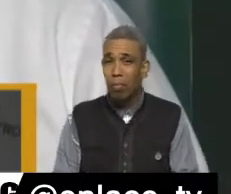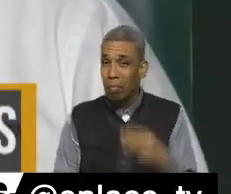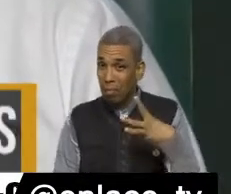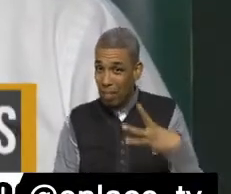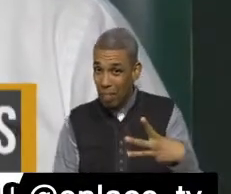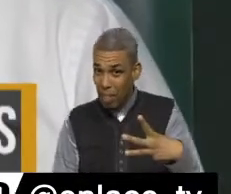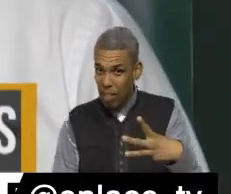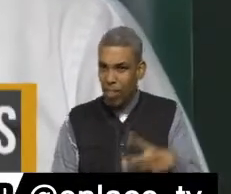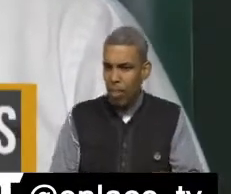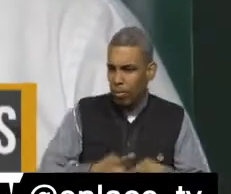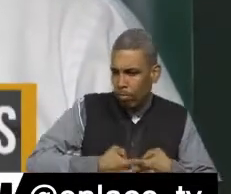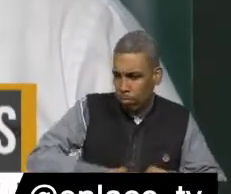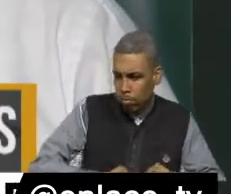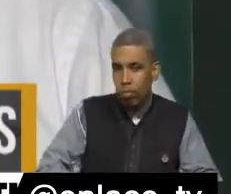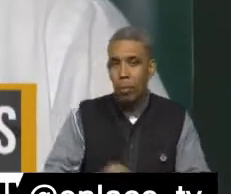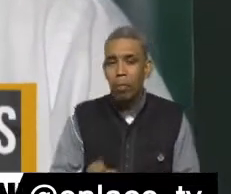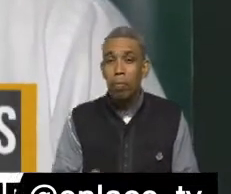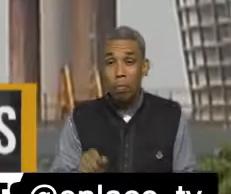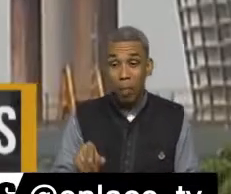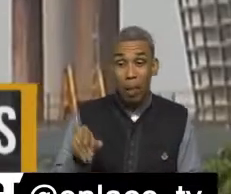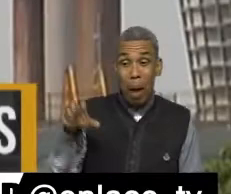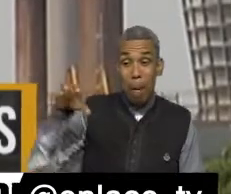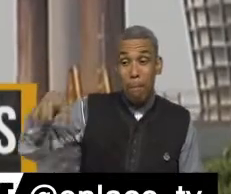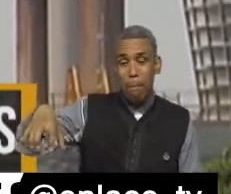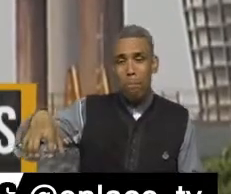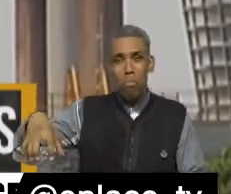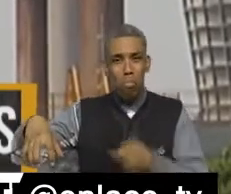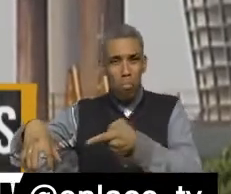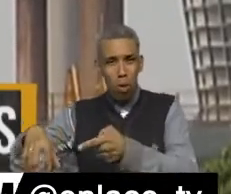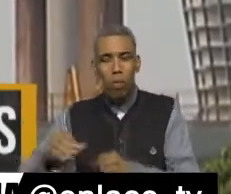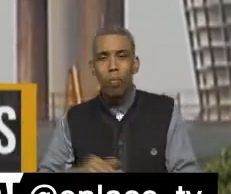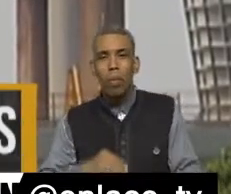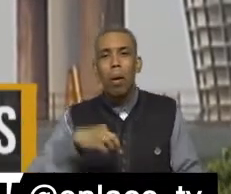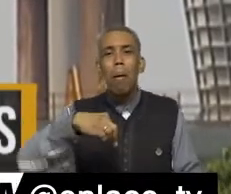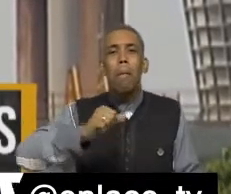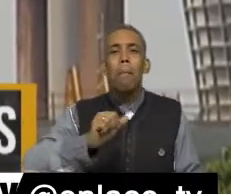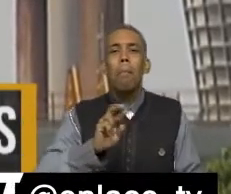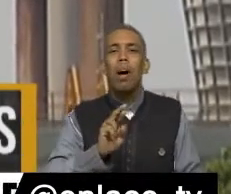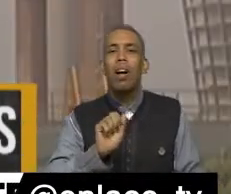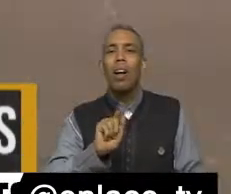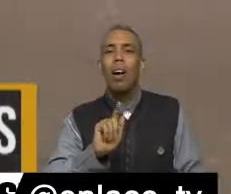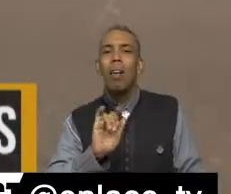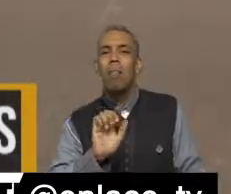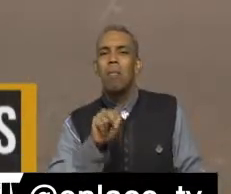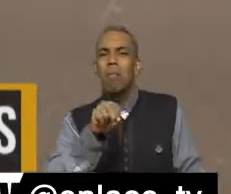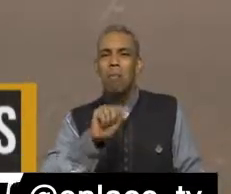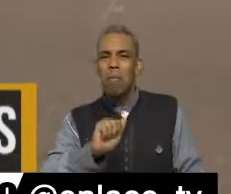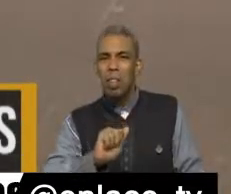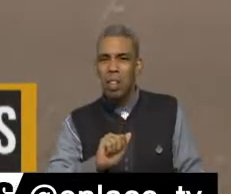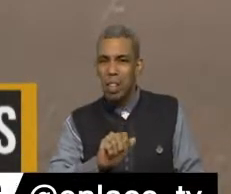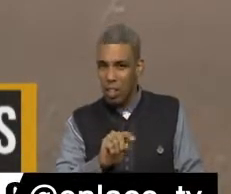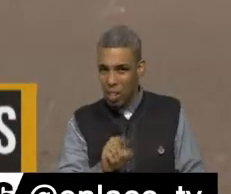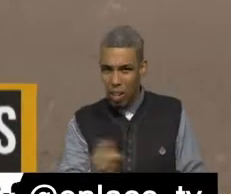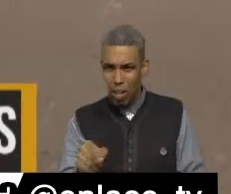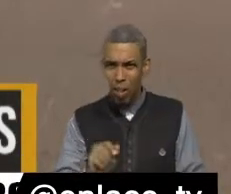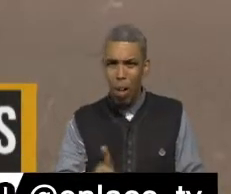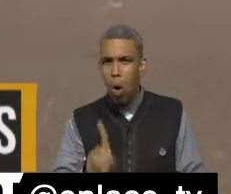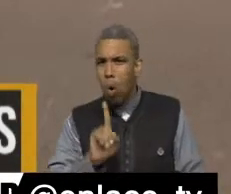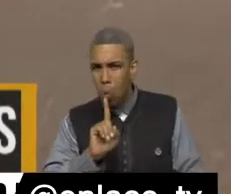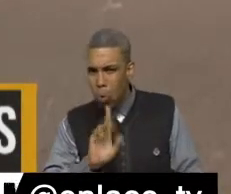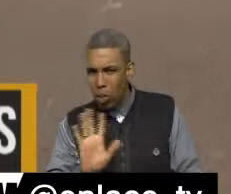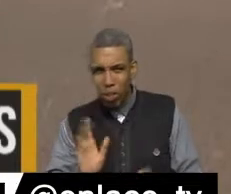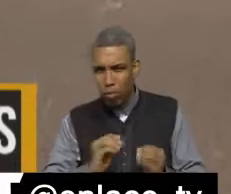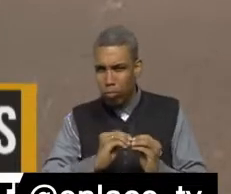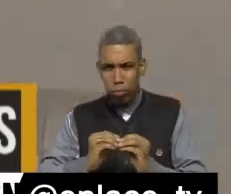reparaciones de las unidades de parafinas para la eliminación de todas aquellas condiciones que